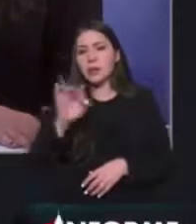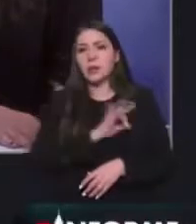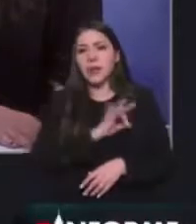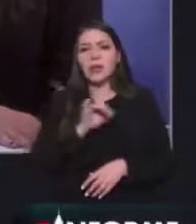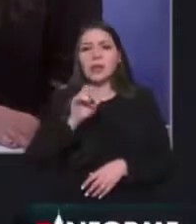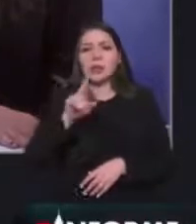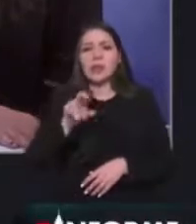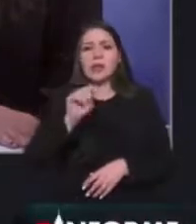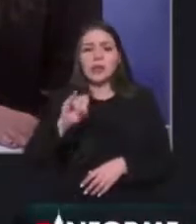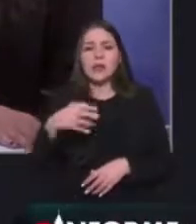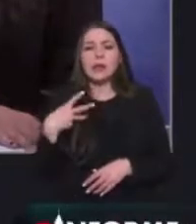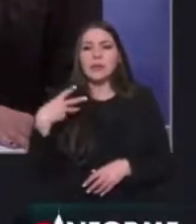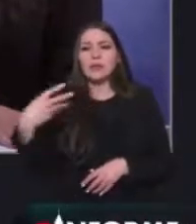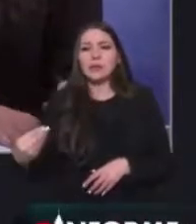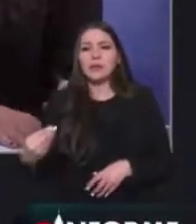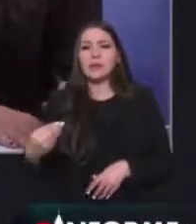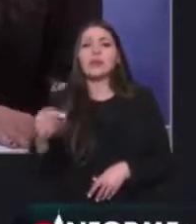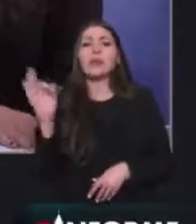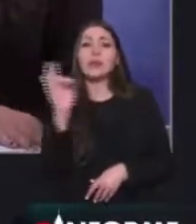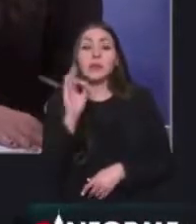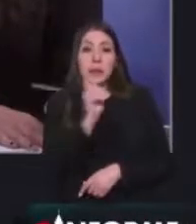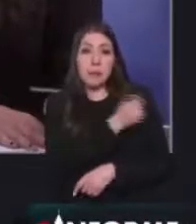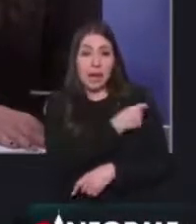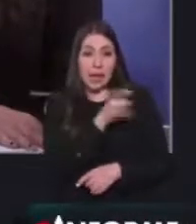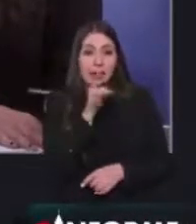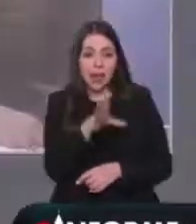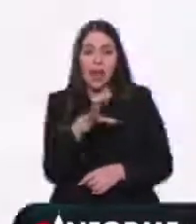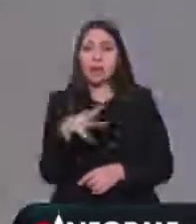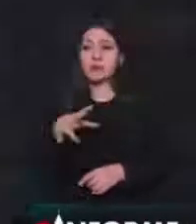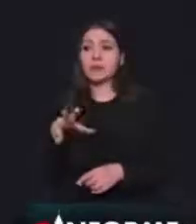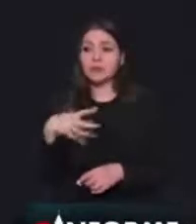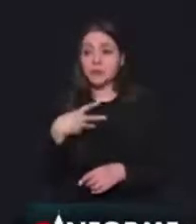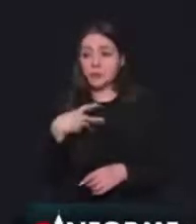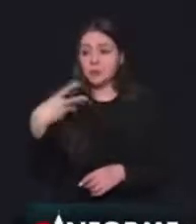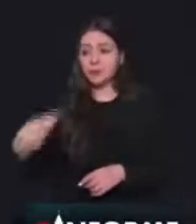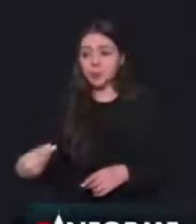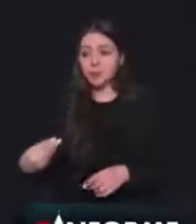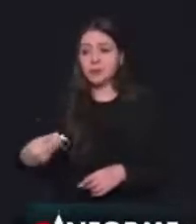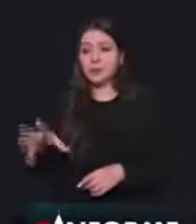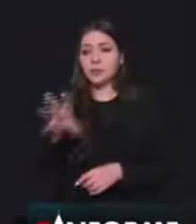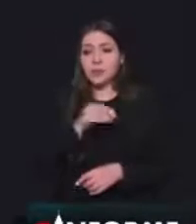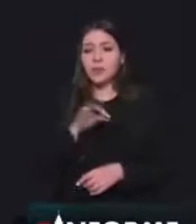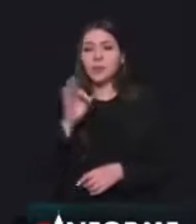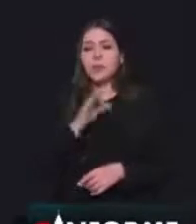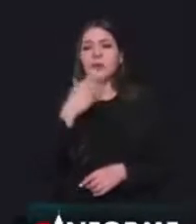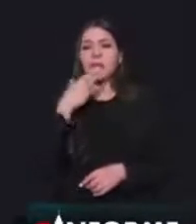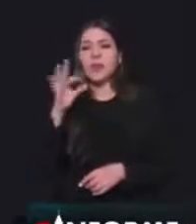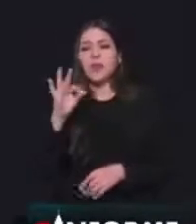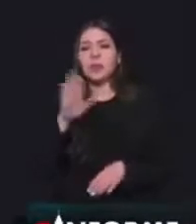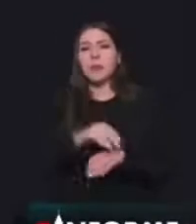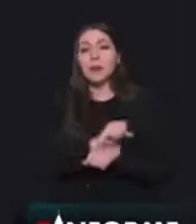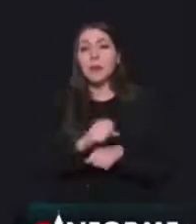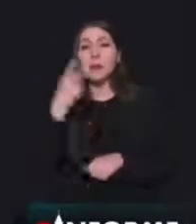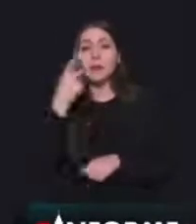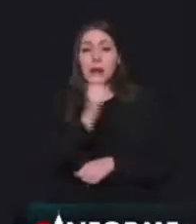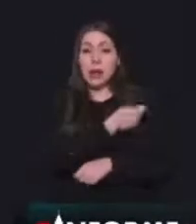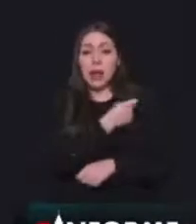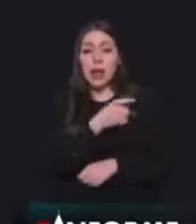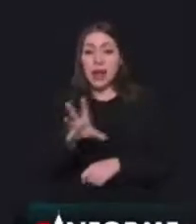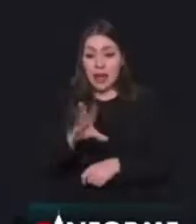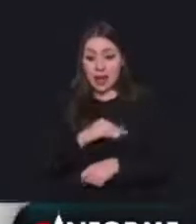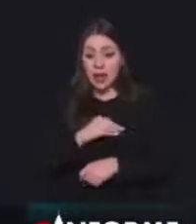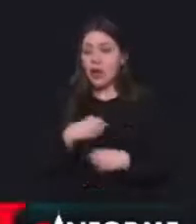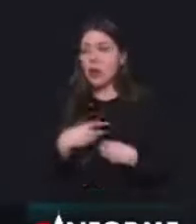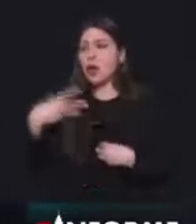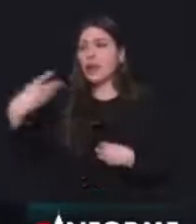transmisión, o sea, que te contagies un poco más leve, que no desarrolles la enfermedad, pero que sí lo transmitas, ¿no? Sobre todo en México, que